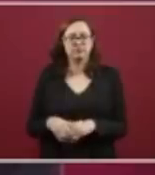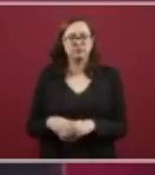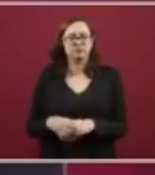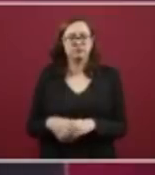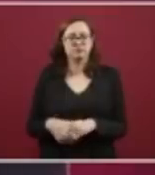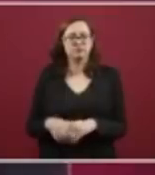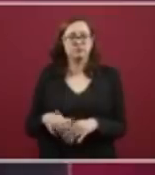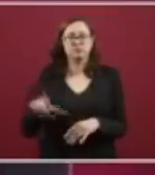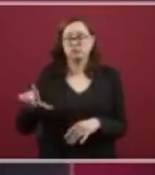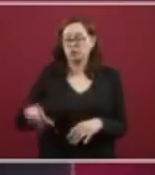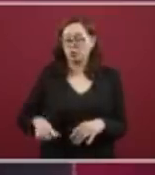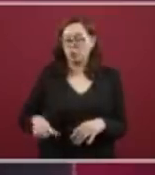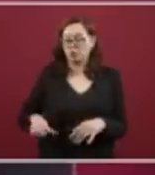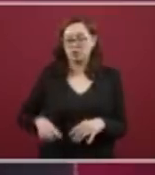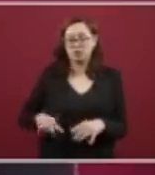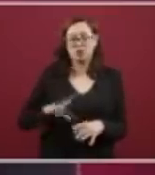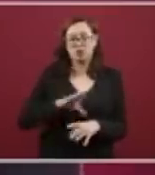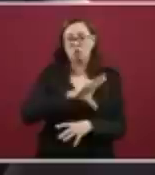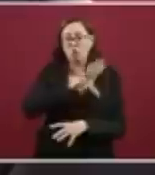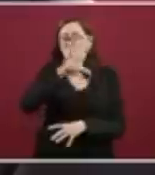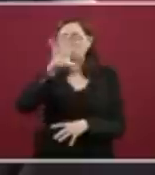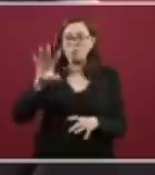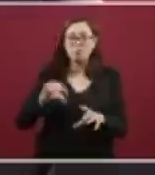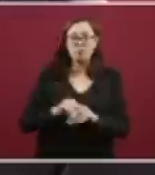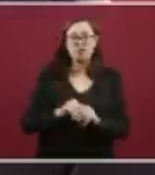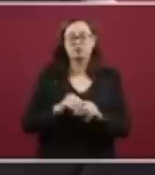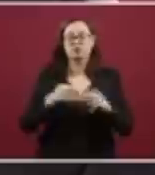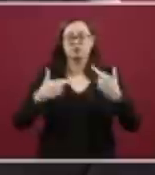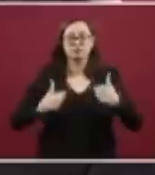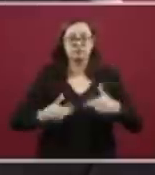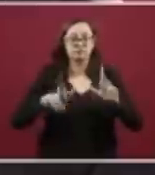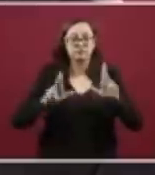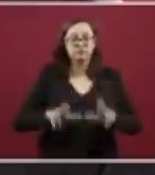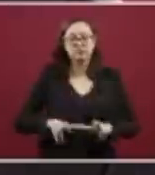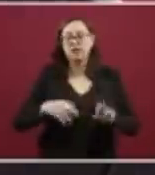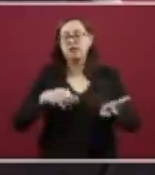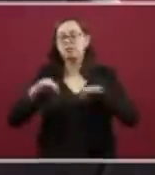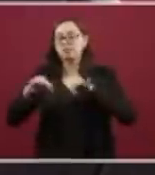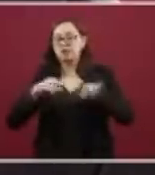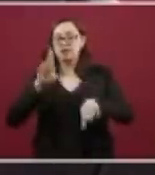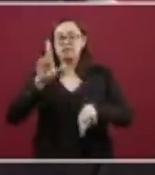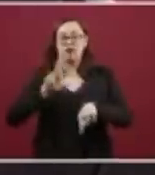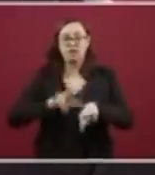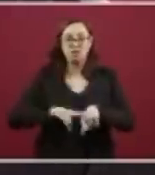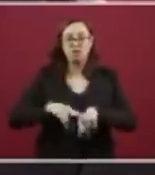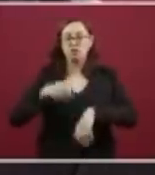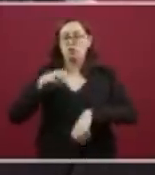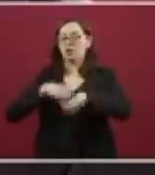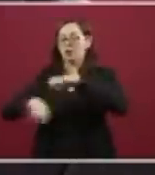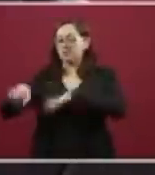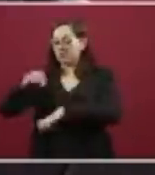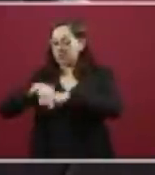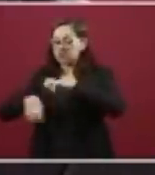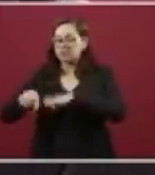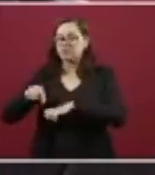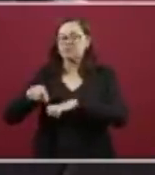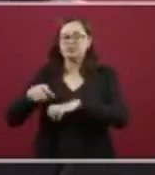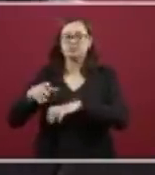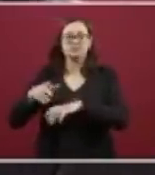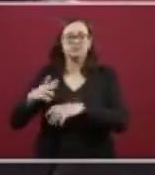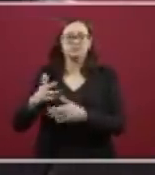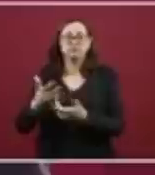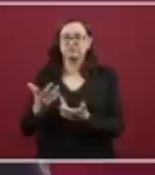del gobierno, de los trabajadores, de los empresarios, de